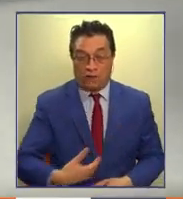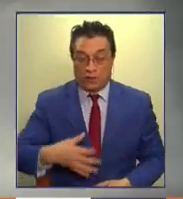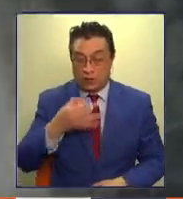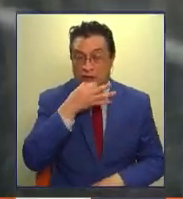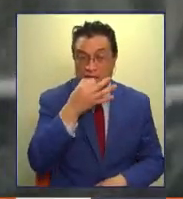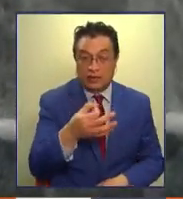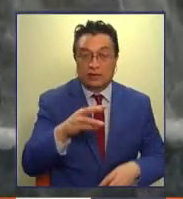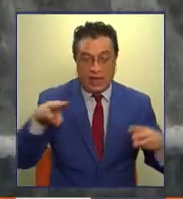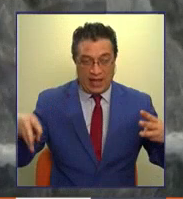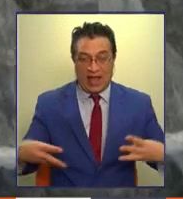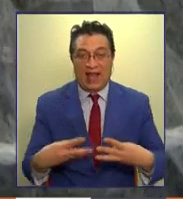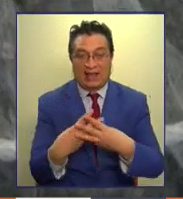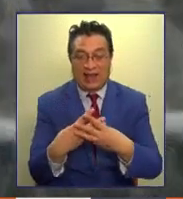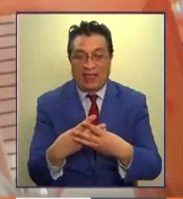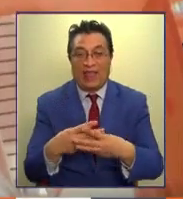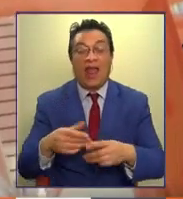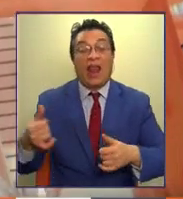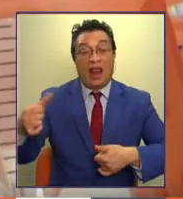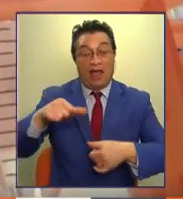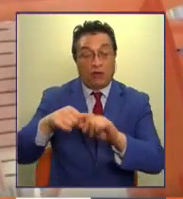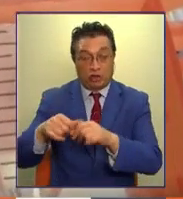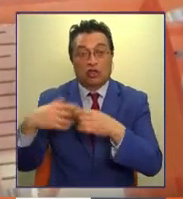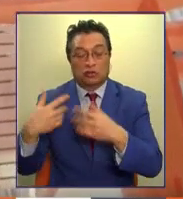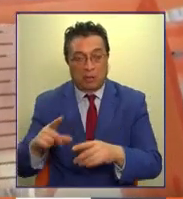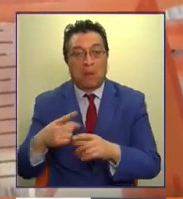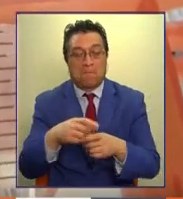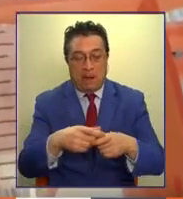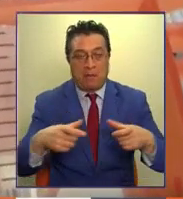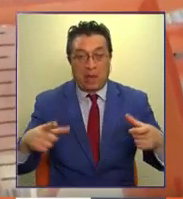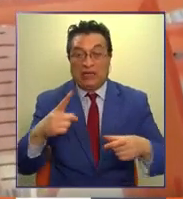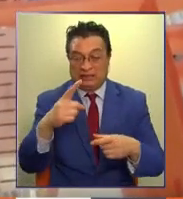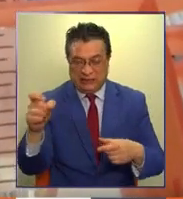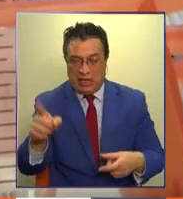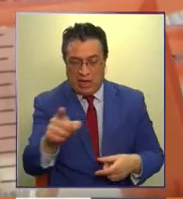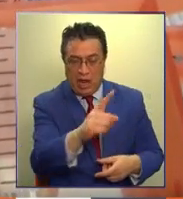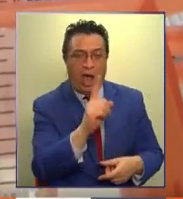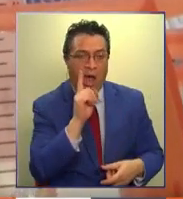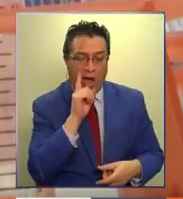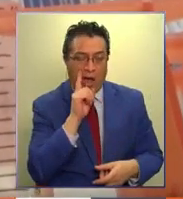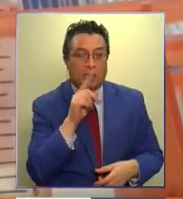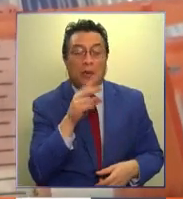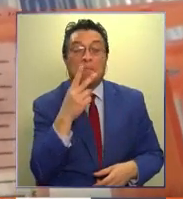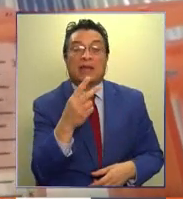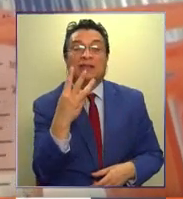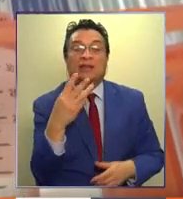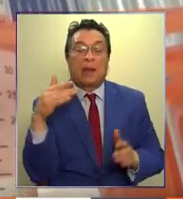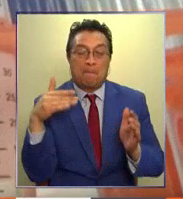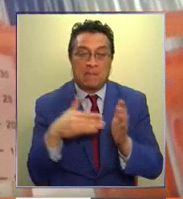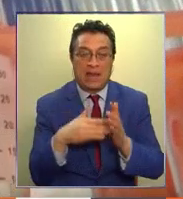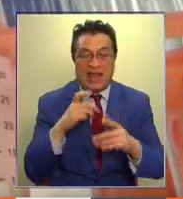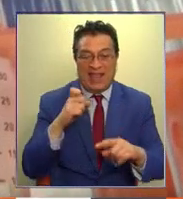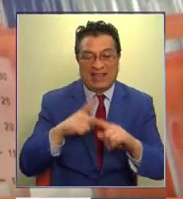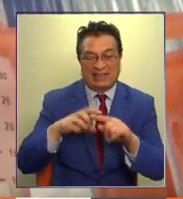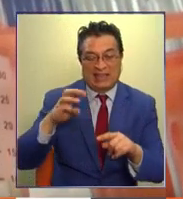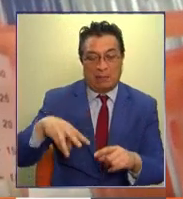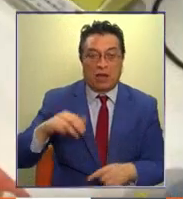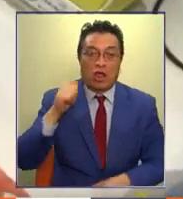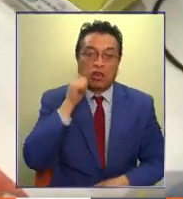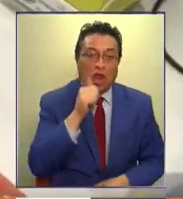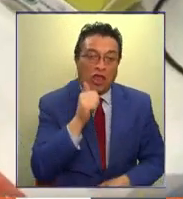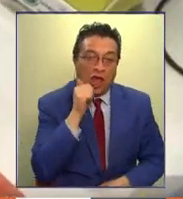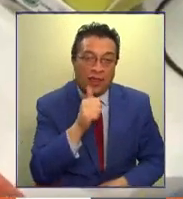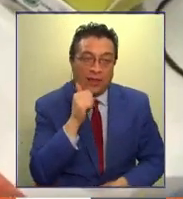laboratorios a la fecha asciende estos servicios con una capacidad total de 23.000 exámenes diarios eso sí